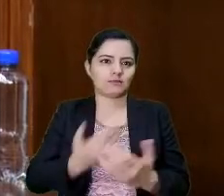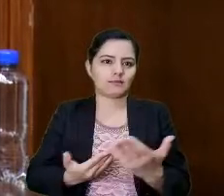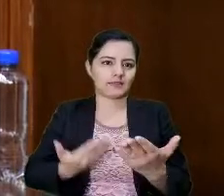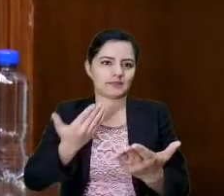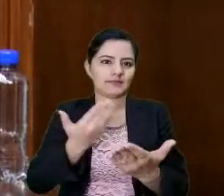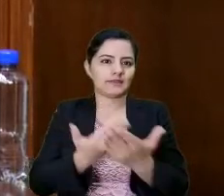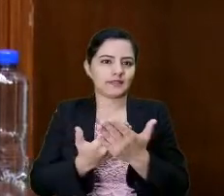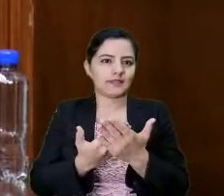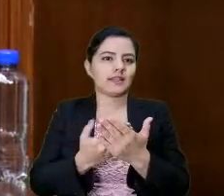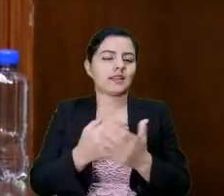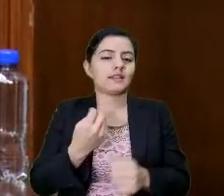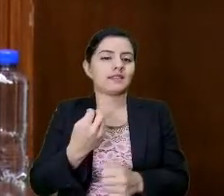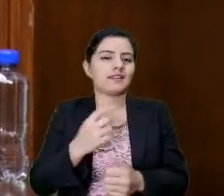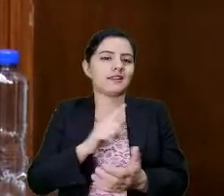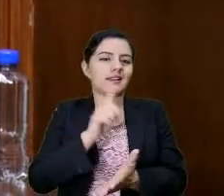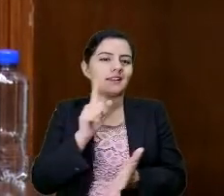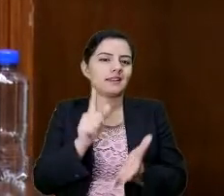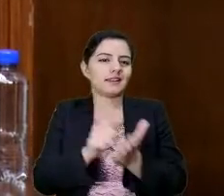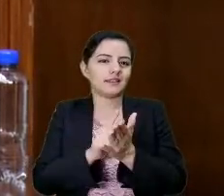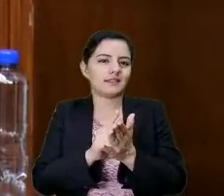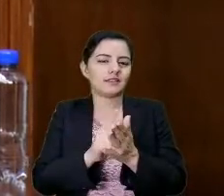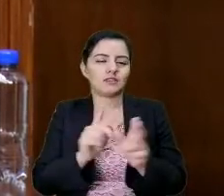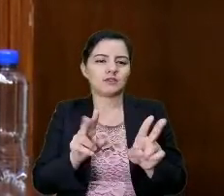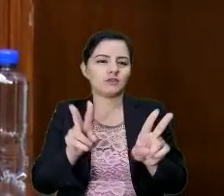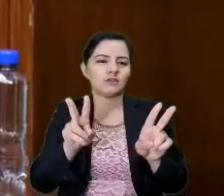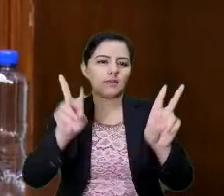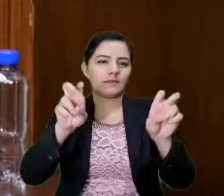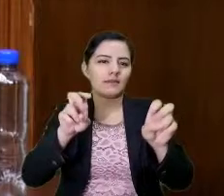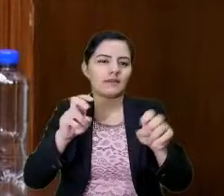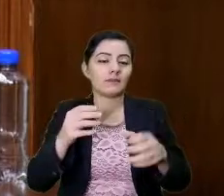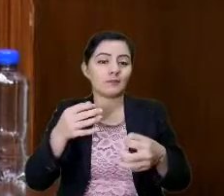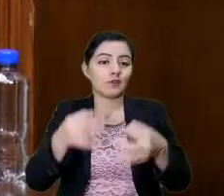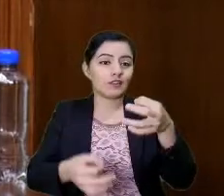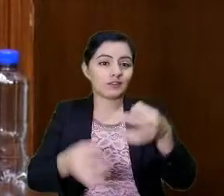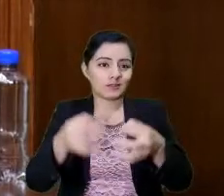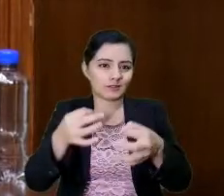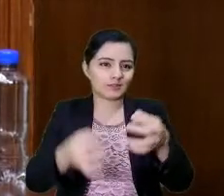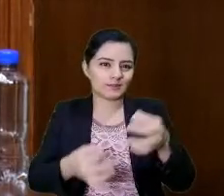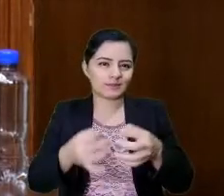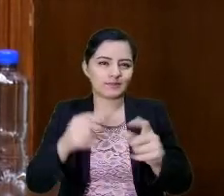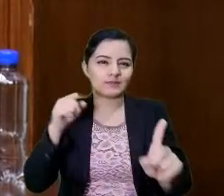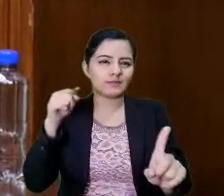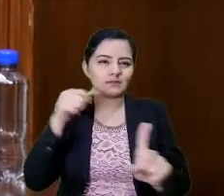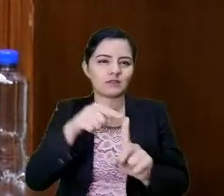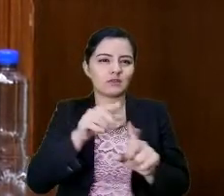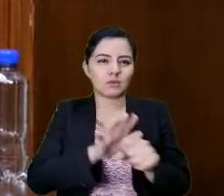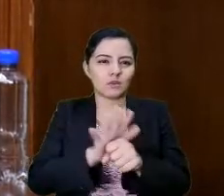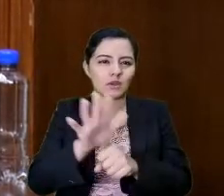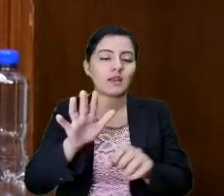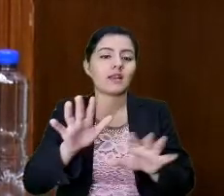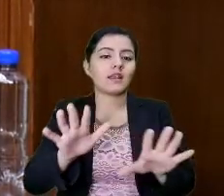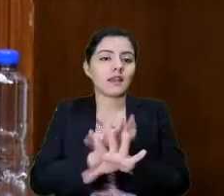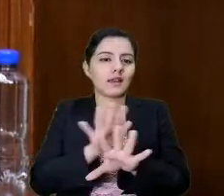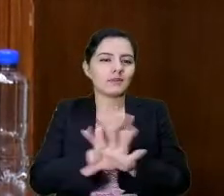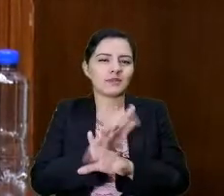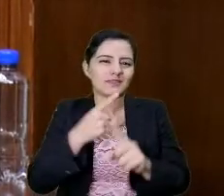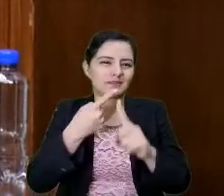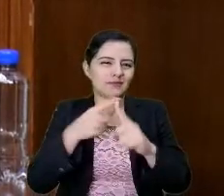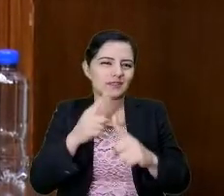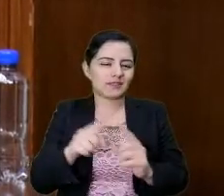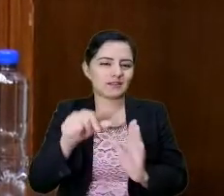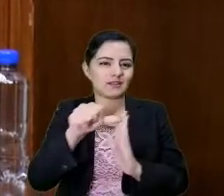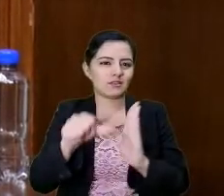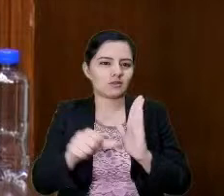de ley en materia del Poder Judicial, que tiene como finalidad reformar diferentes artículos de la